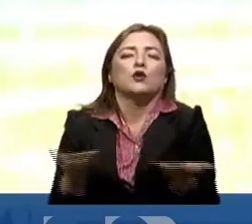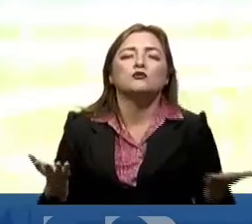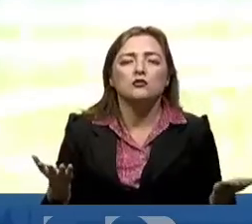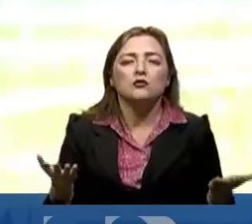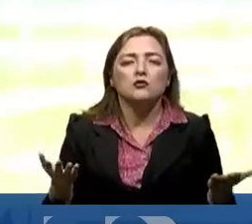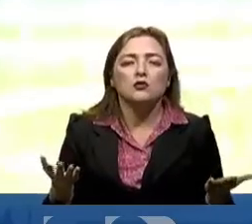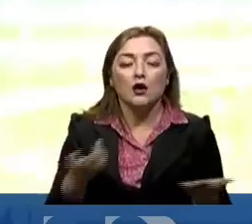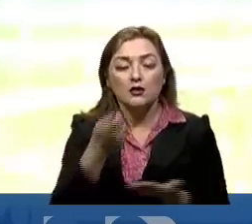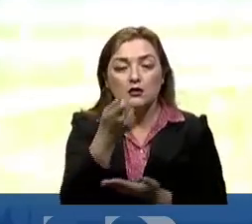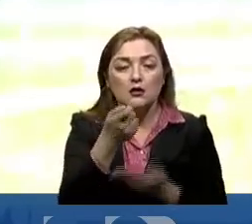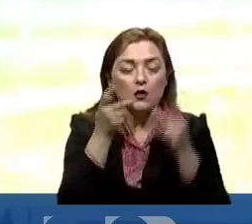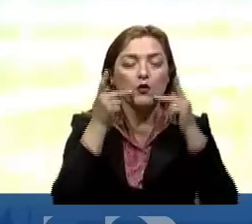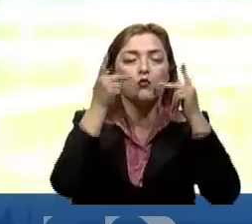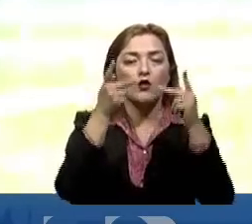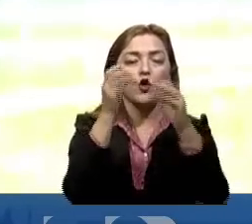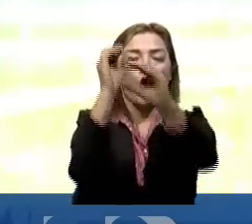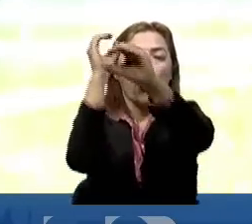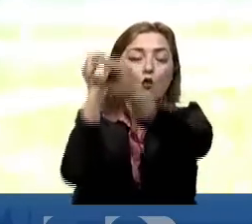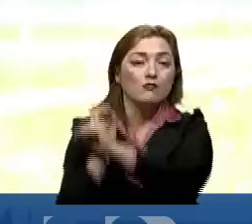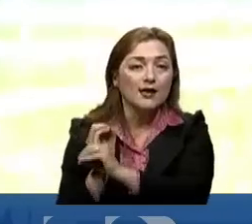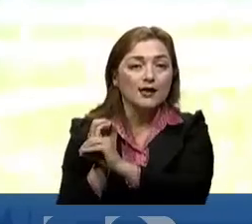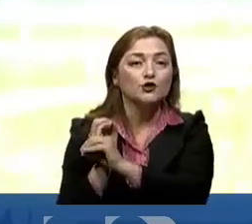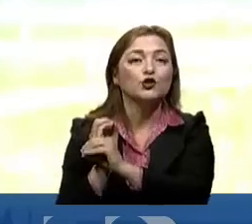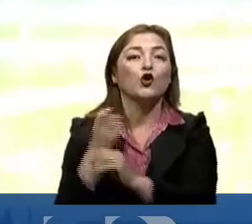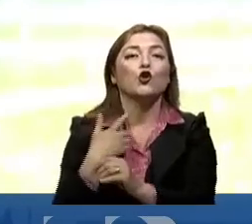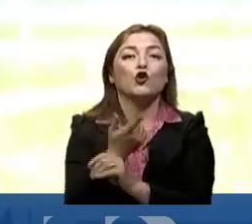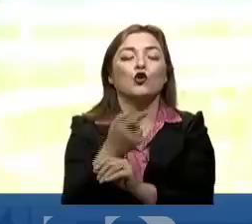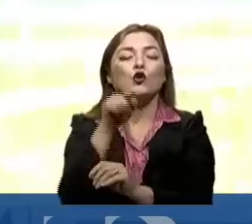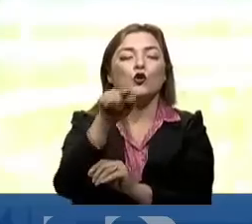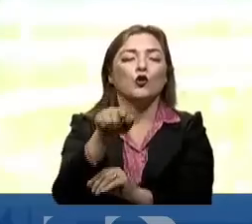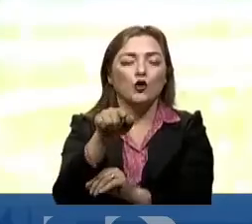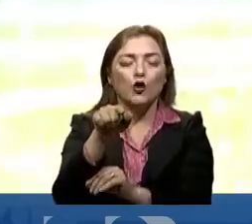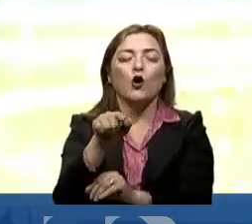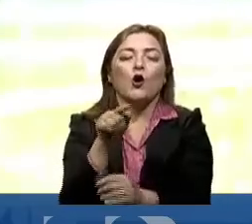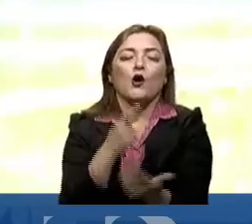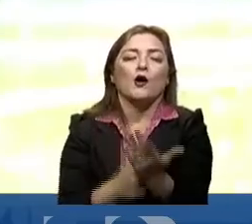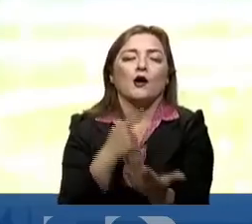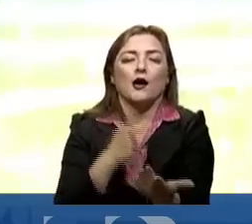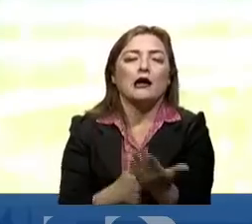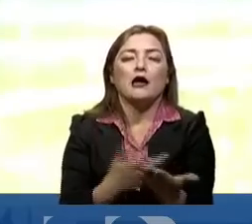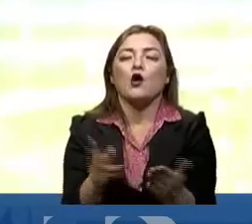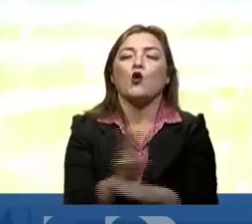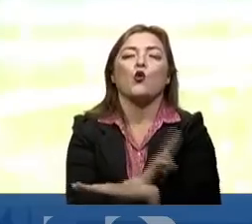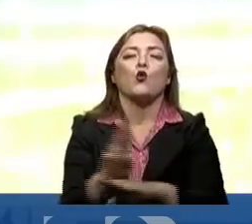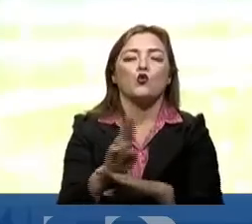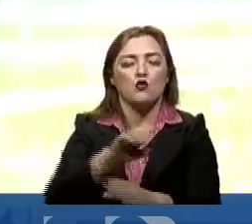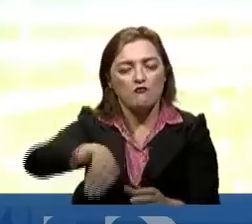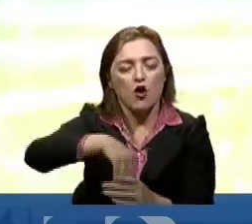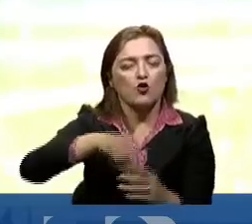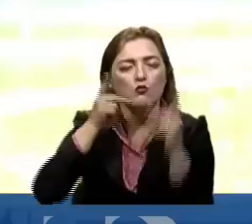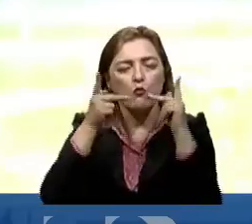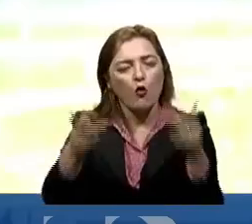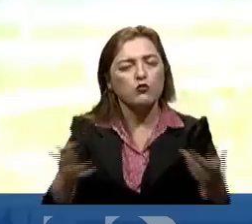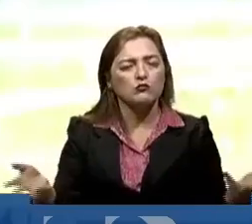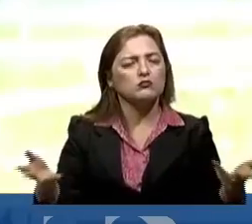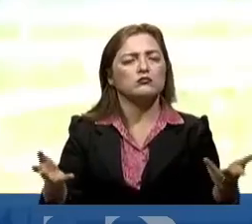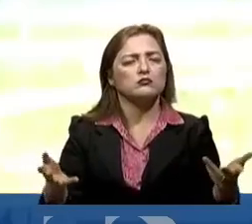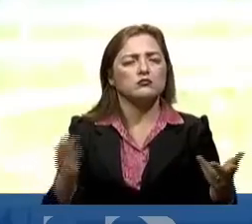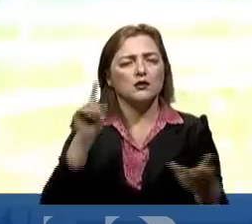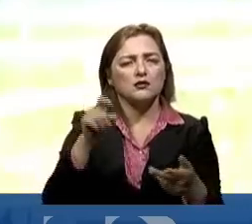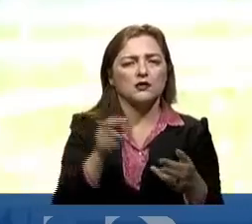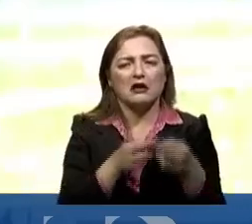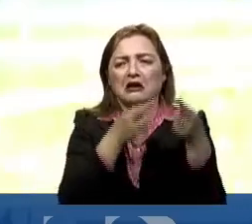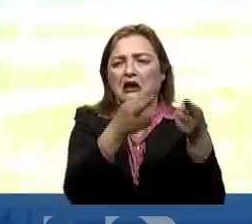tienen dinero público, tienen la obligación de determinar qué es el uso de los fondos públicos. Aquí nos